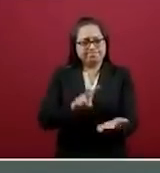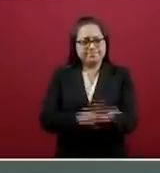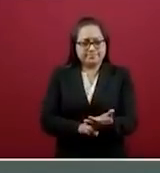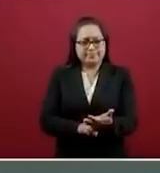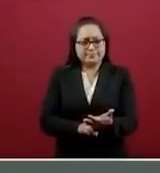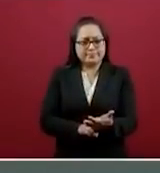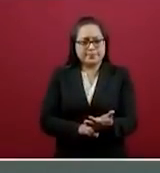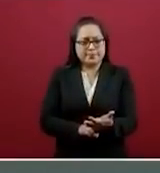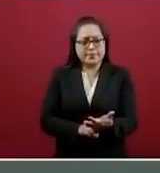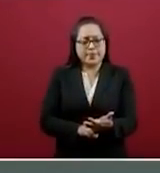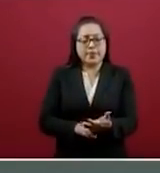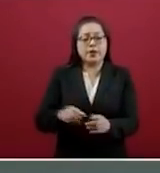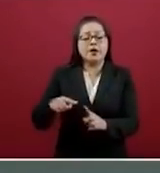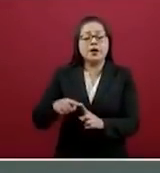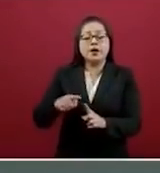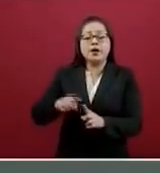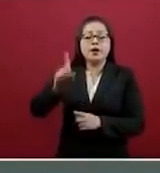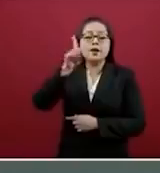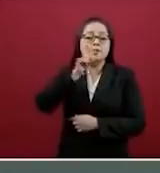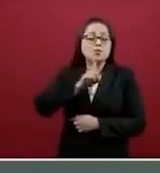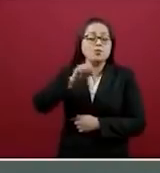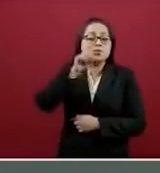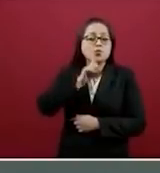porque la lucha de las mujeres